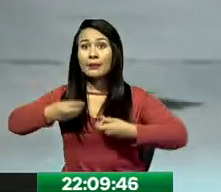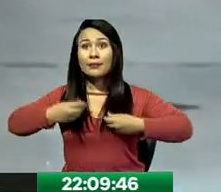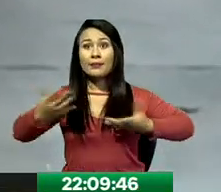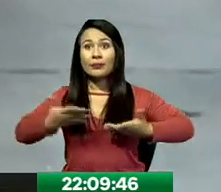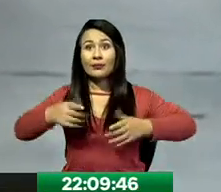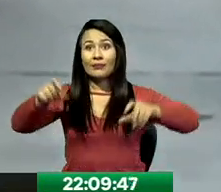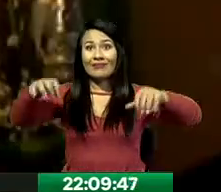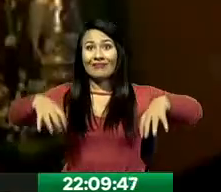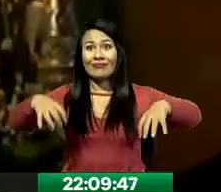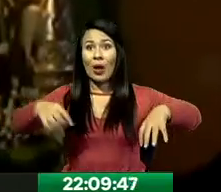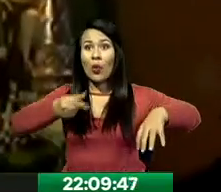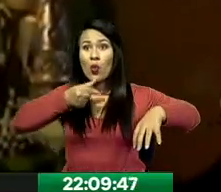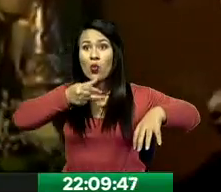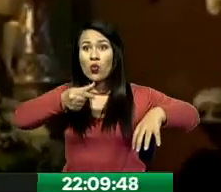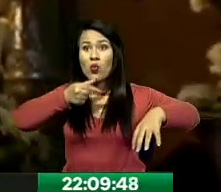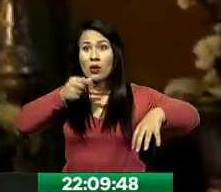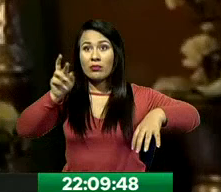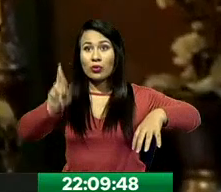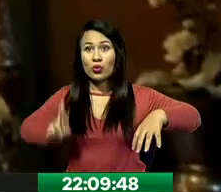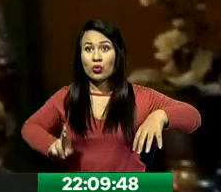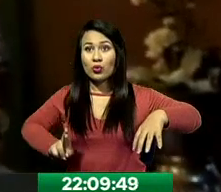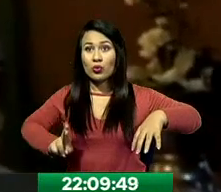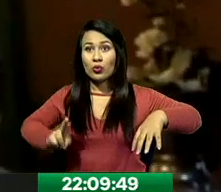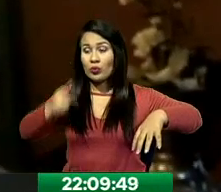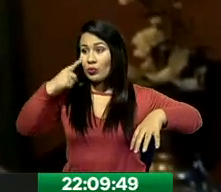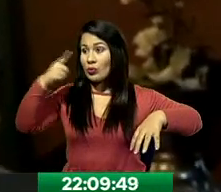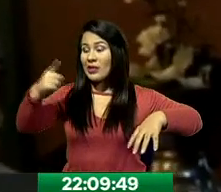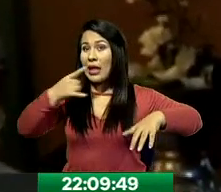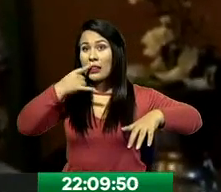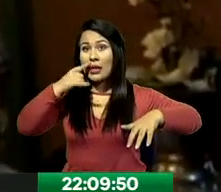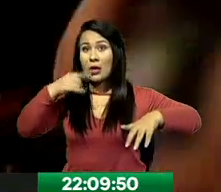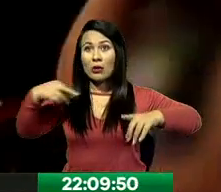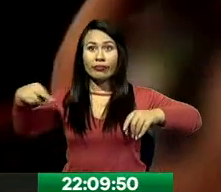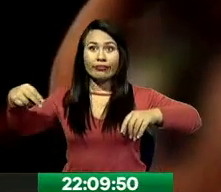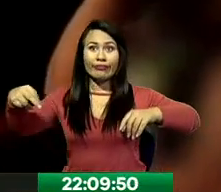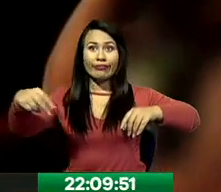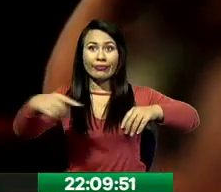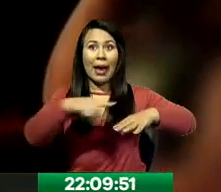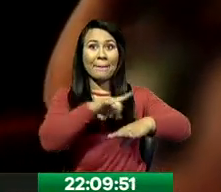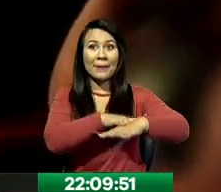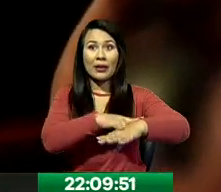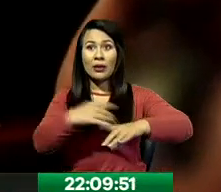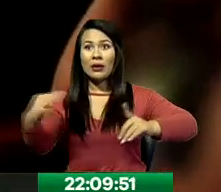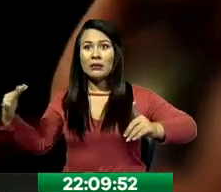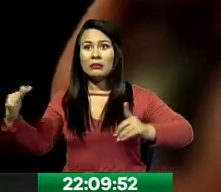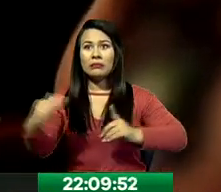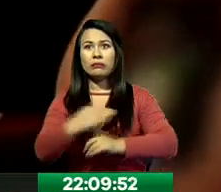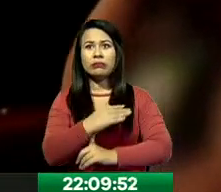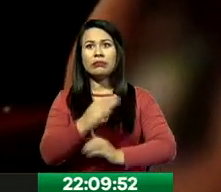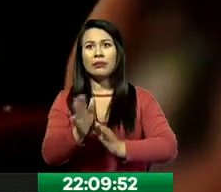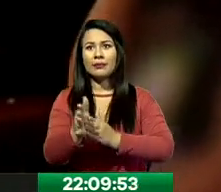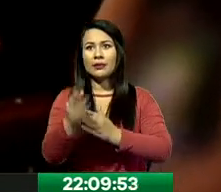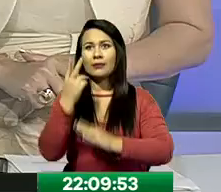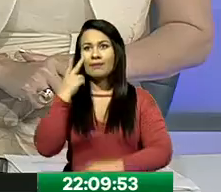de transporte masivo donde fue arrollado este niño luego de salir del baño, informó Charlie Pisa.